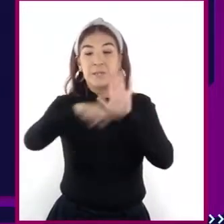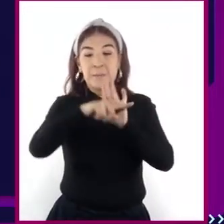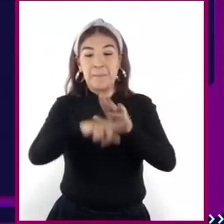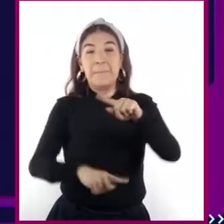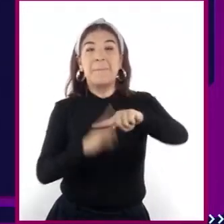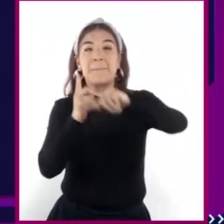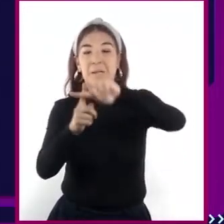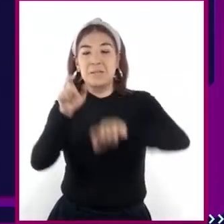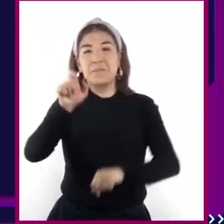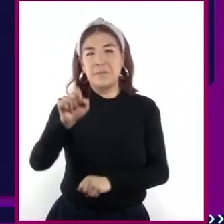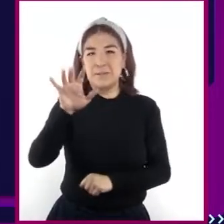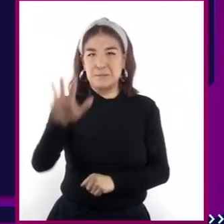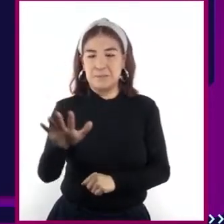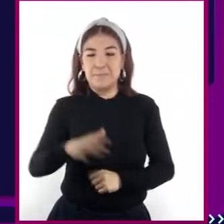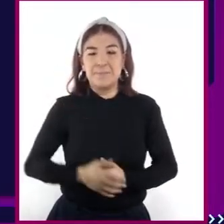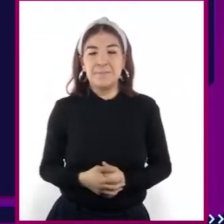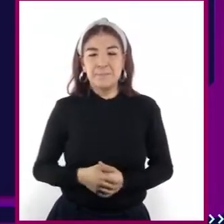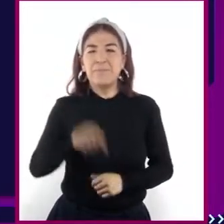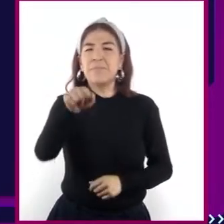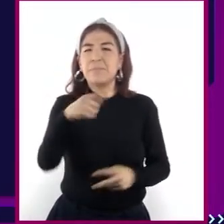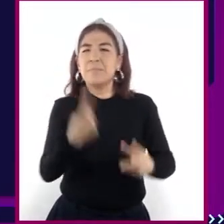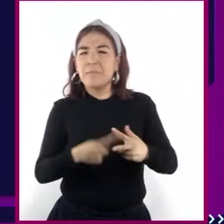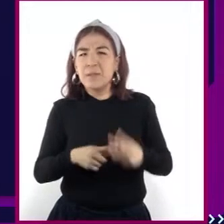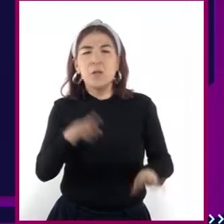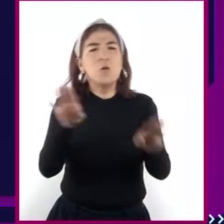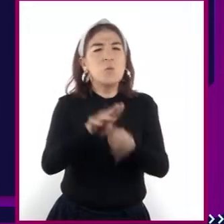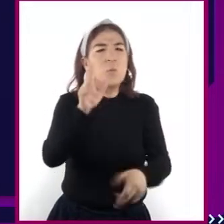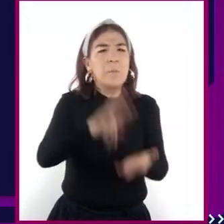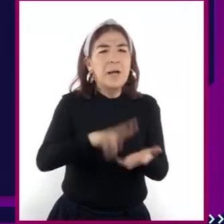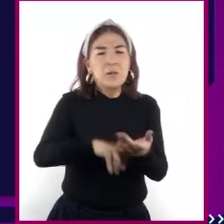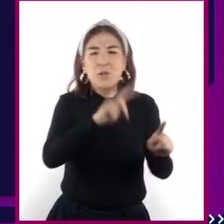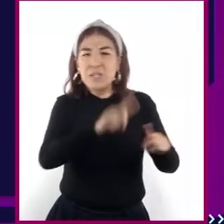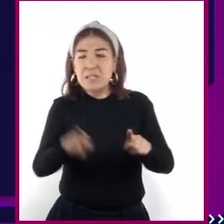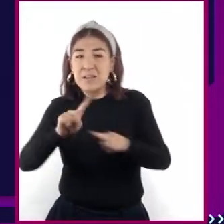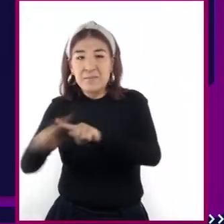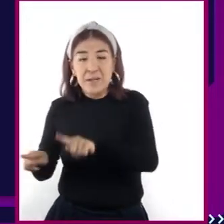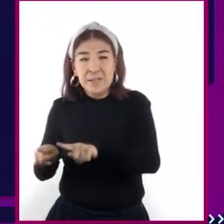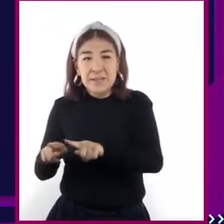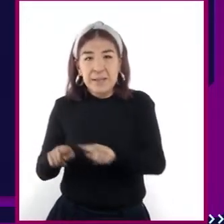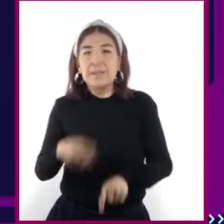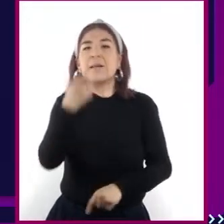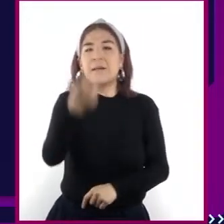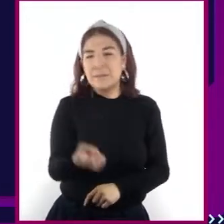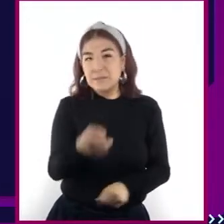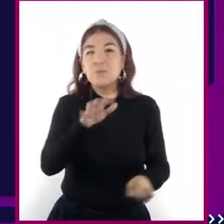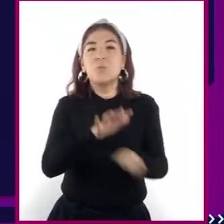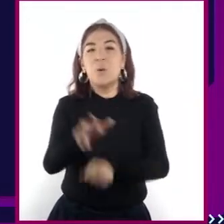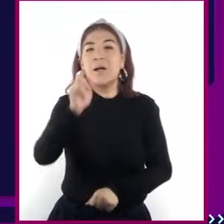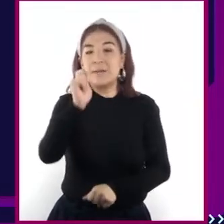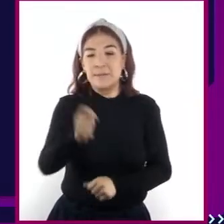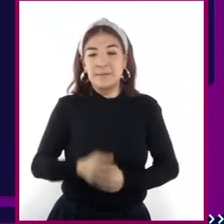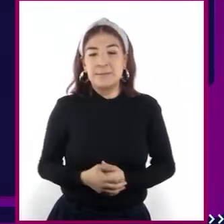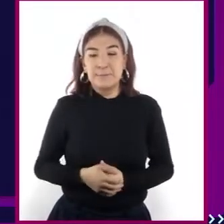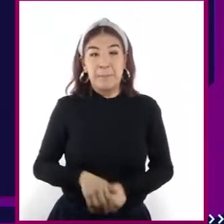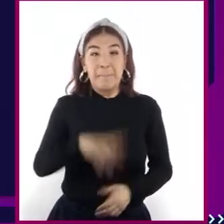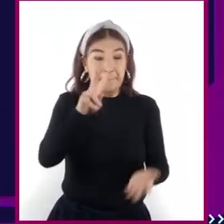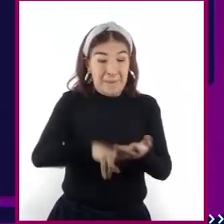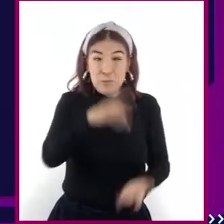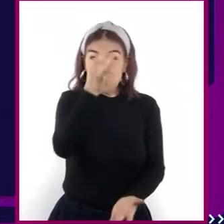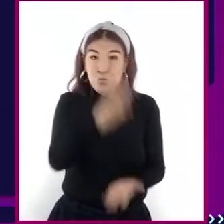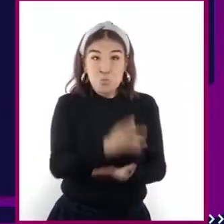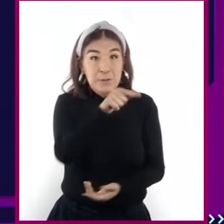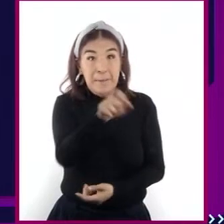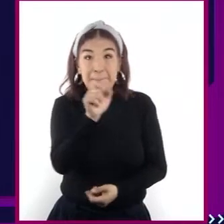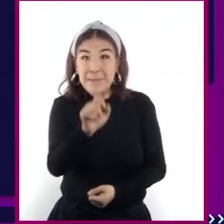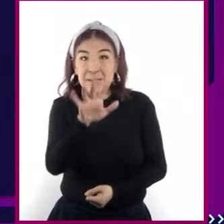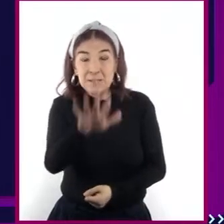más 25. Al calcular la diferencia entre los valores absolutos, tenemos que valor absoluto de 25